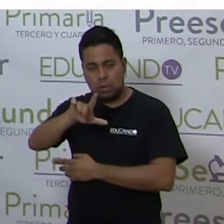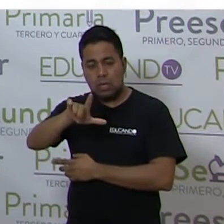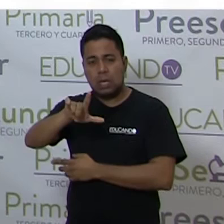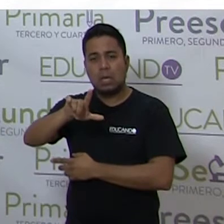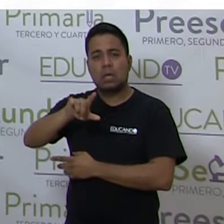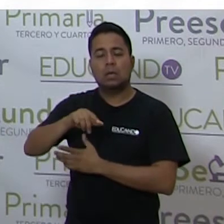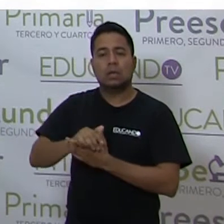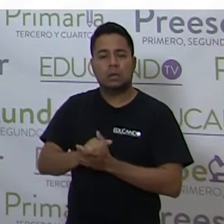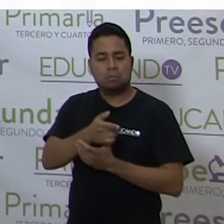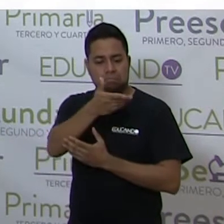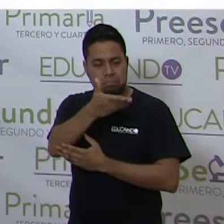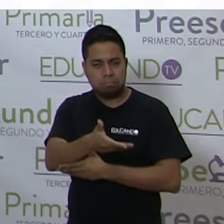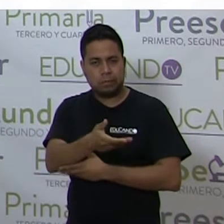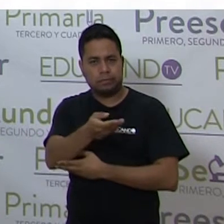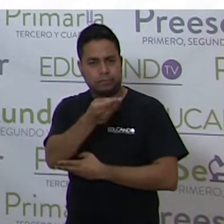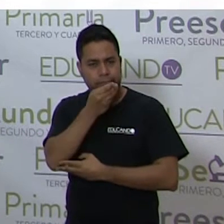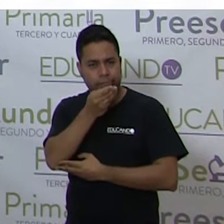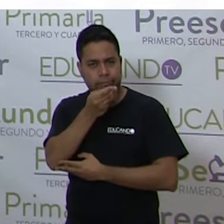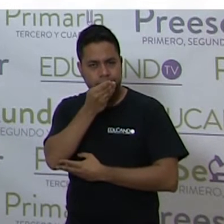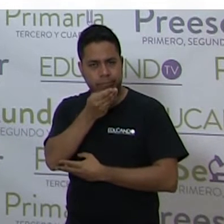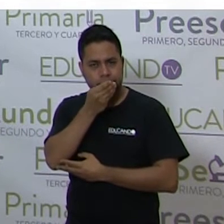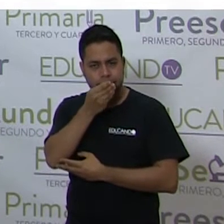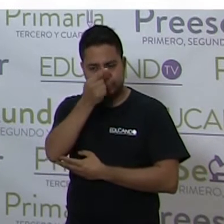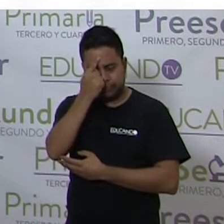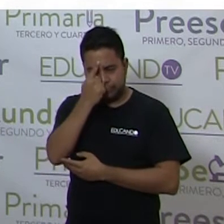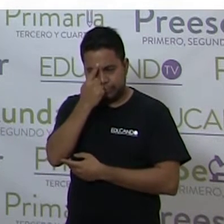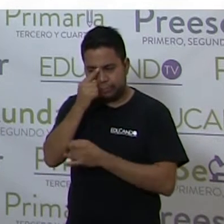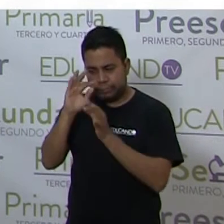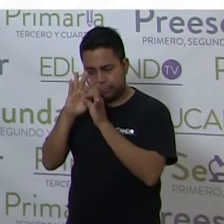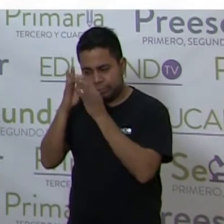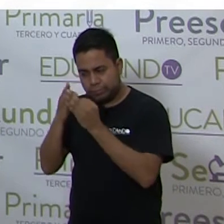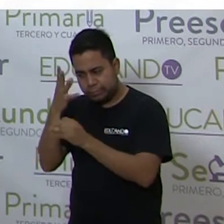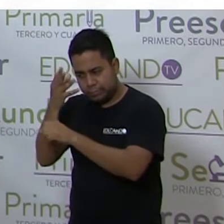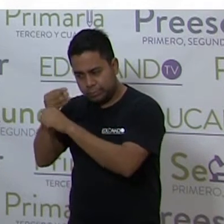fueron los que trajeron la comida para la formación del hombre.